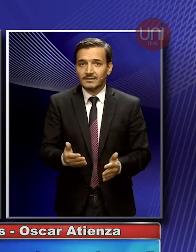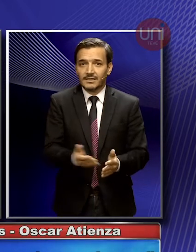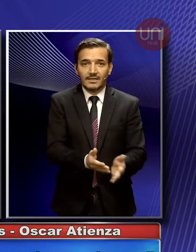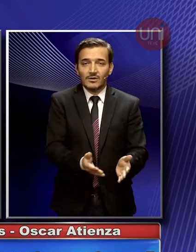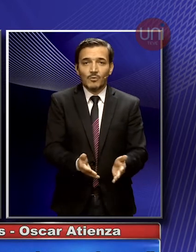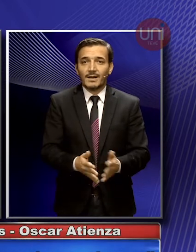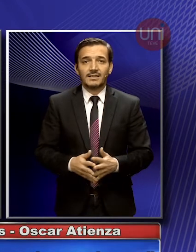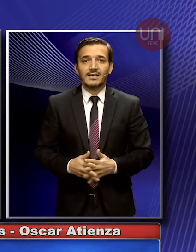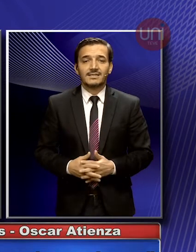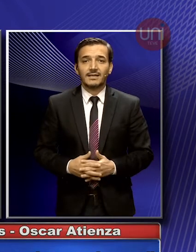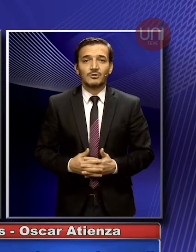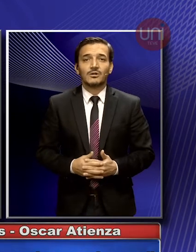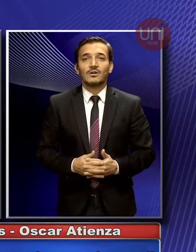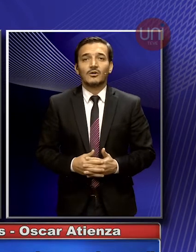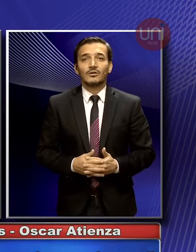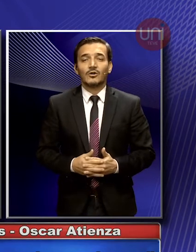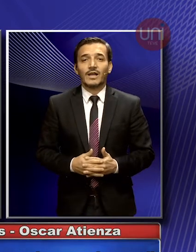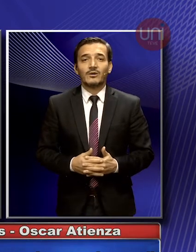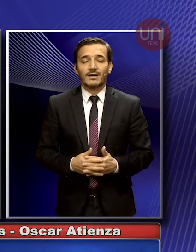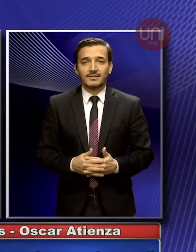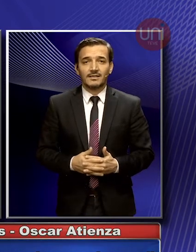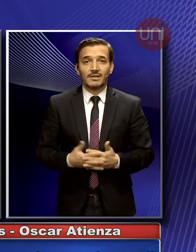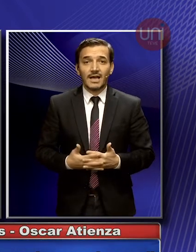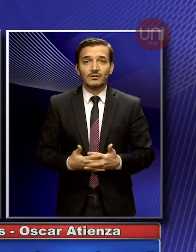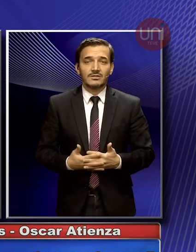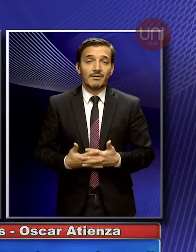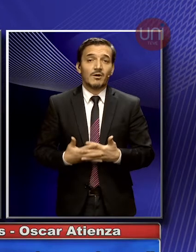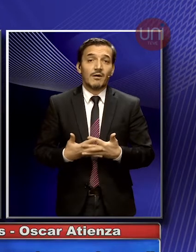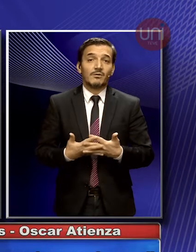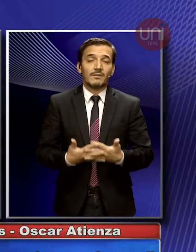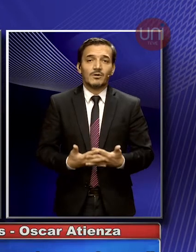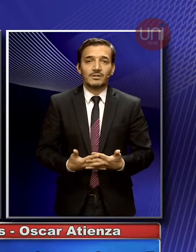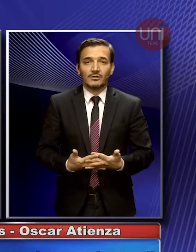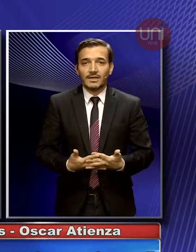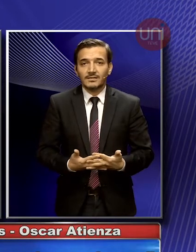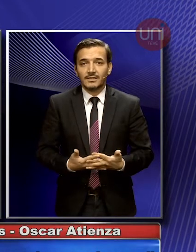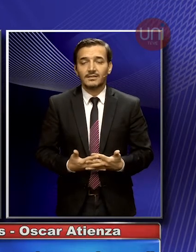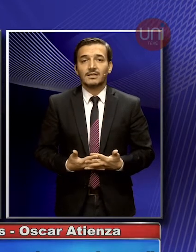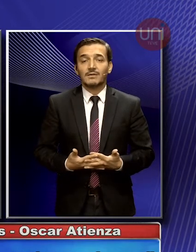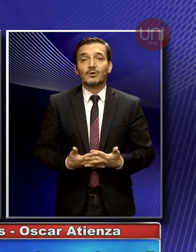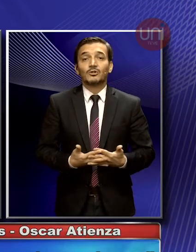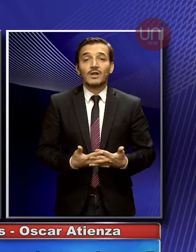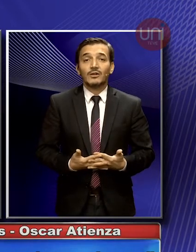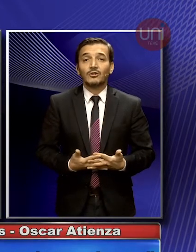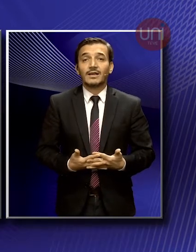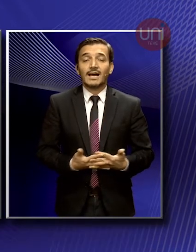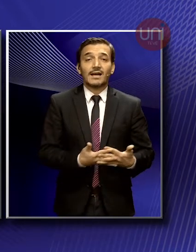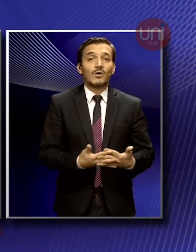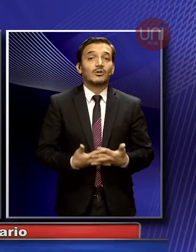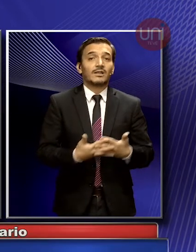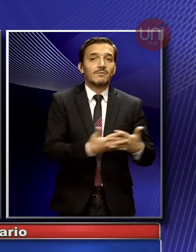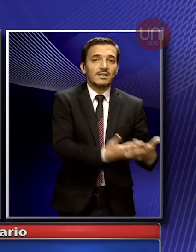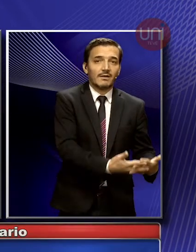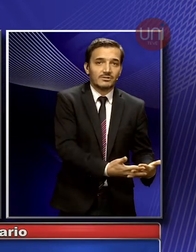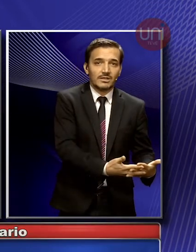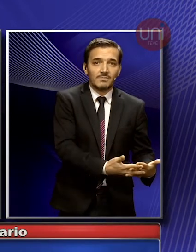de un par de días estamos con horarios más liberados, sabemos que va a haber un gran movimiento de gente. Y por otro lado, de cara a cuando